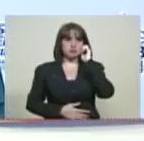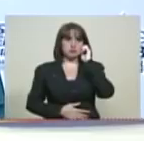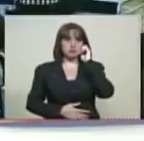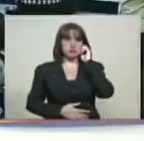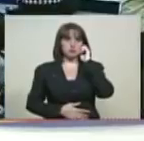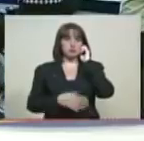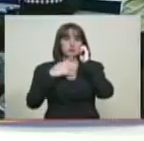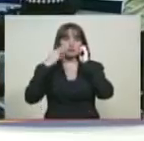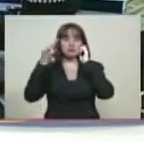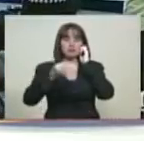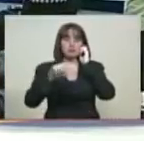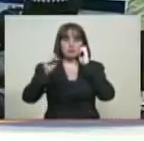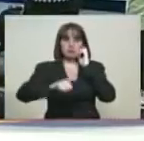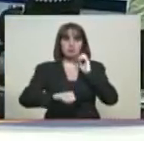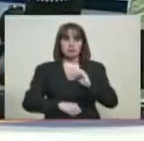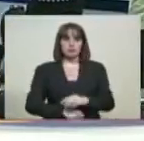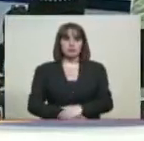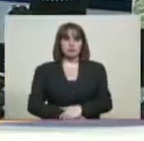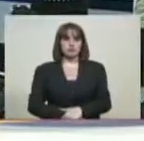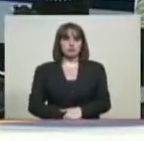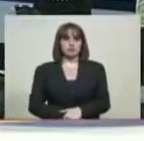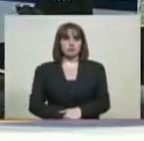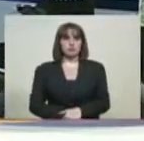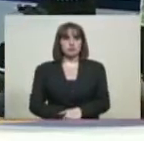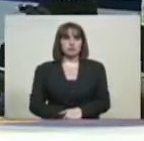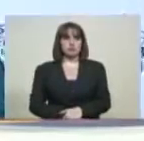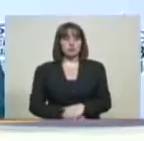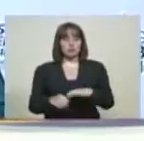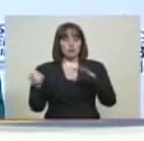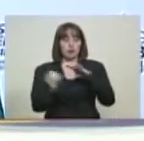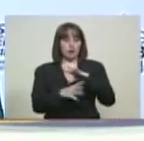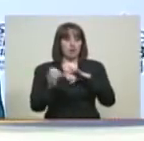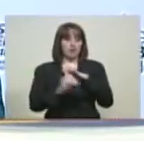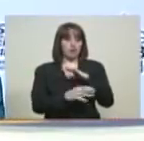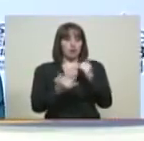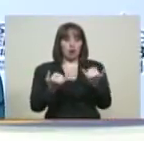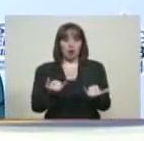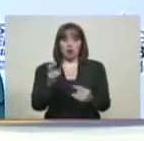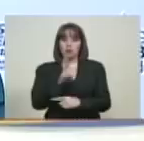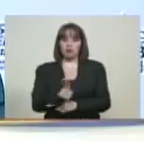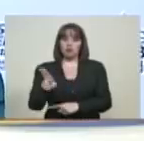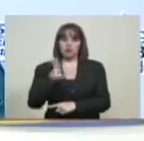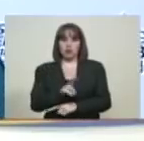correcto ahí está el fondo vamos a utilizarlo